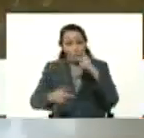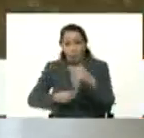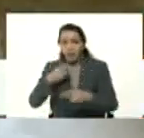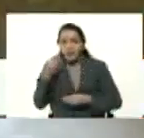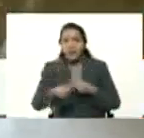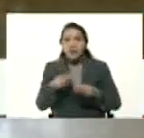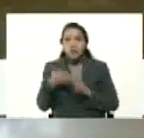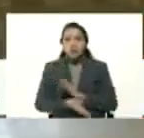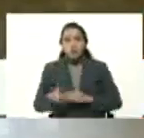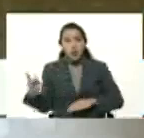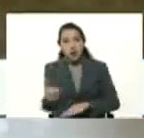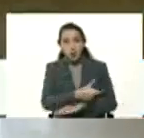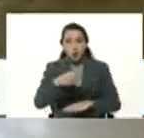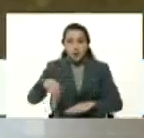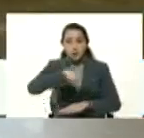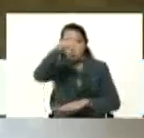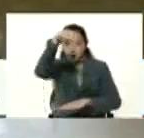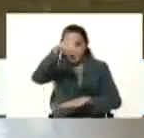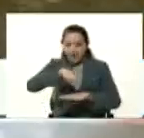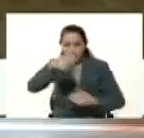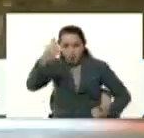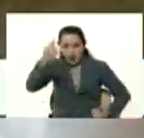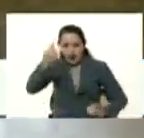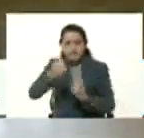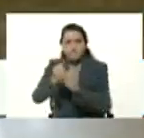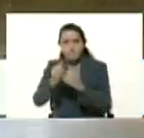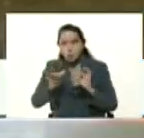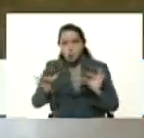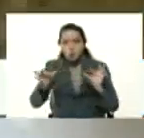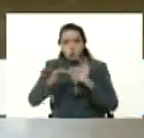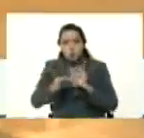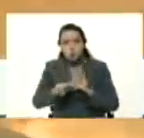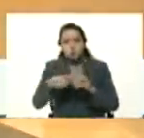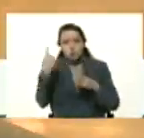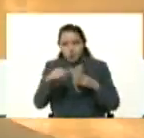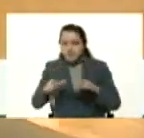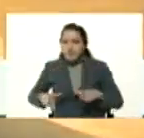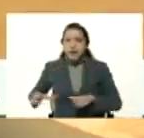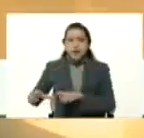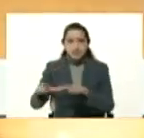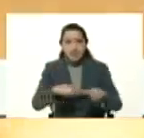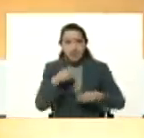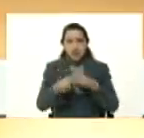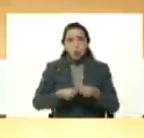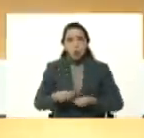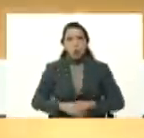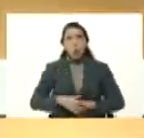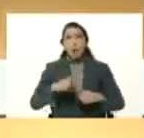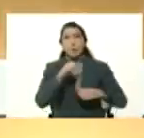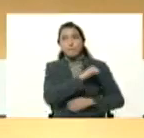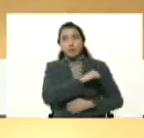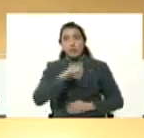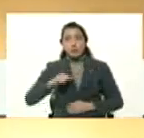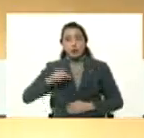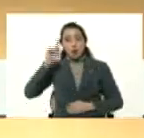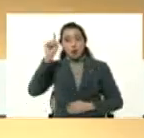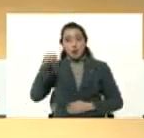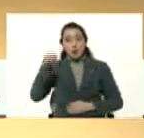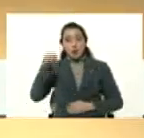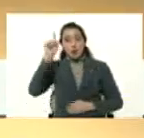estratégicas del gobierno nacional, que articula con los sectores, el sector privado, y ha